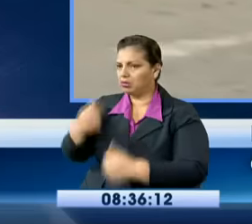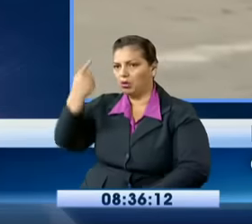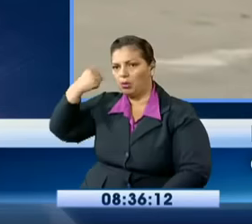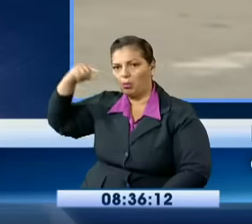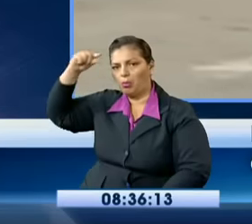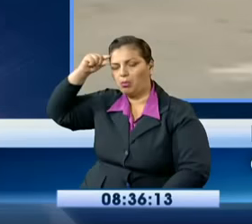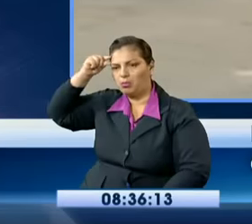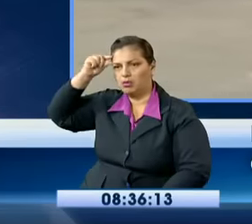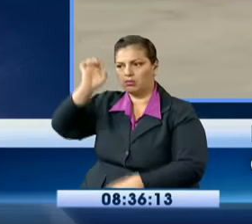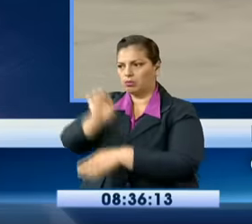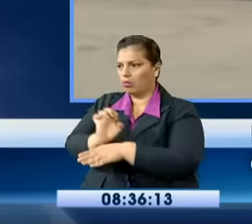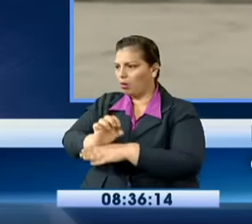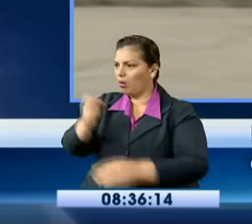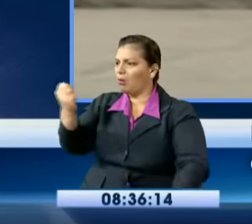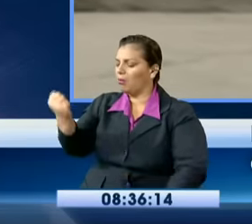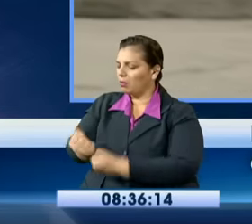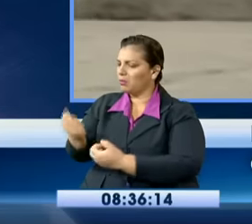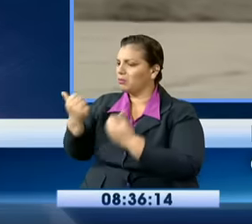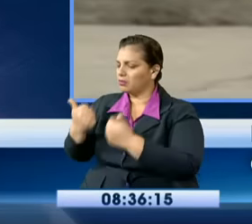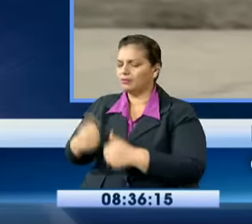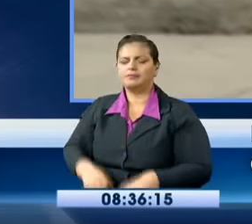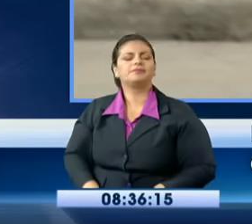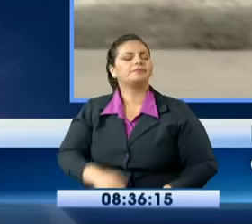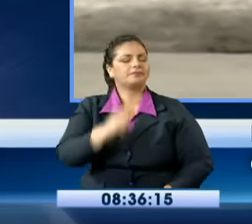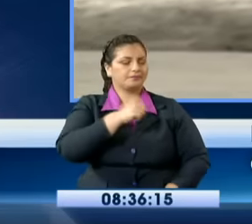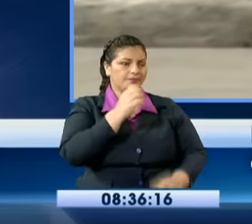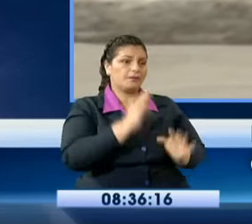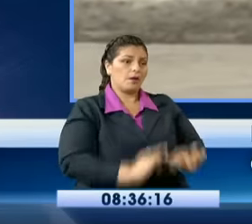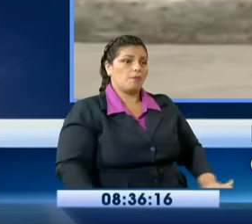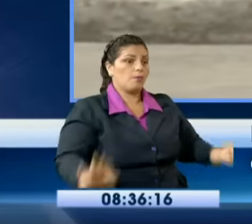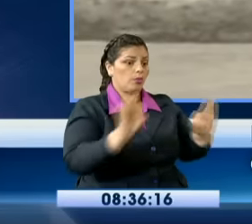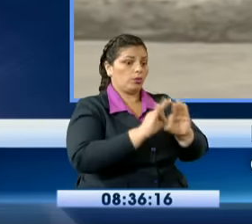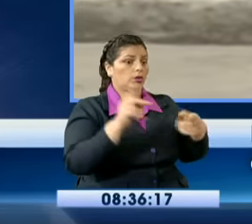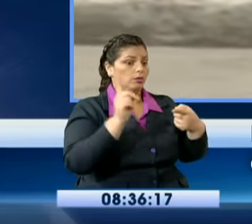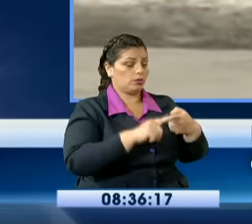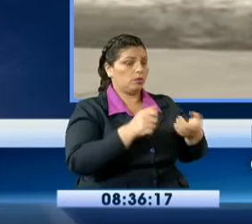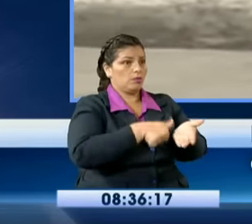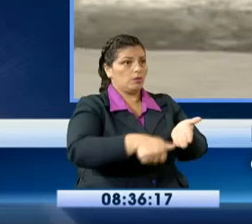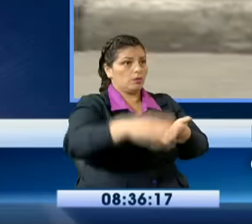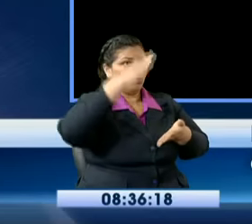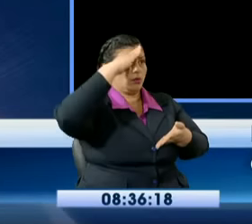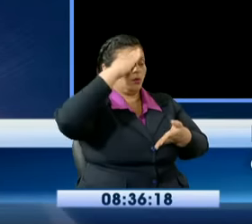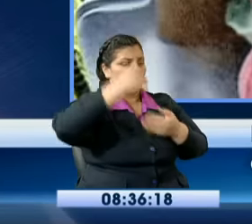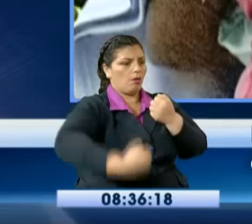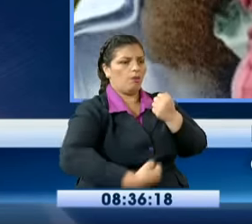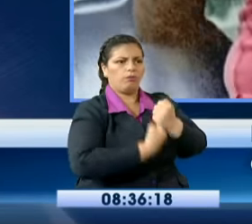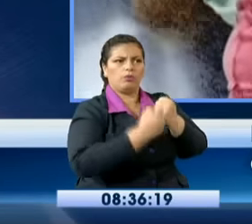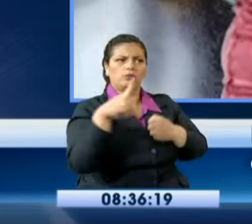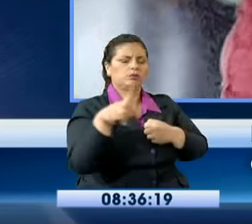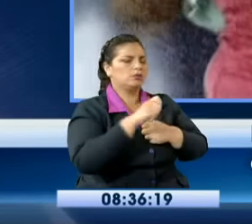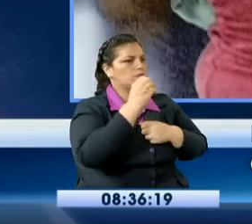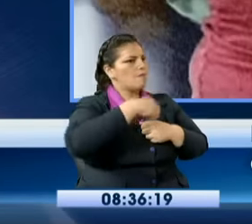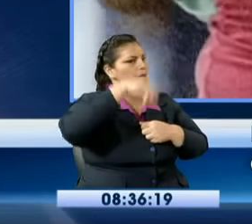habría estos resultados. No, repito, eso fue fundamental, obviamente, porque el apoyo ha sido 100%